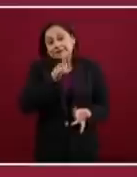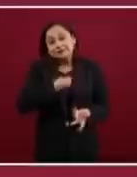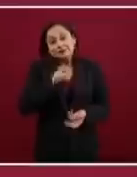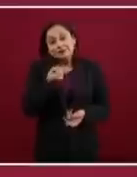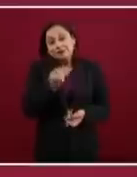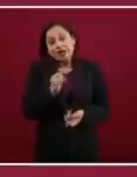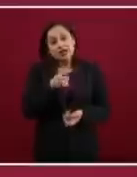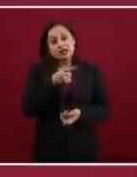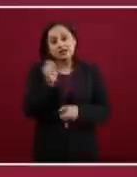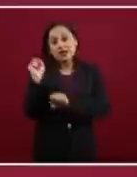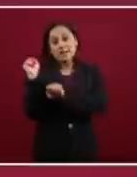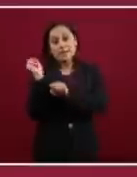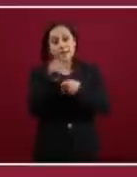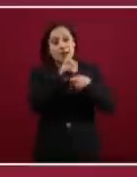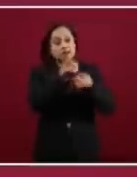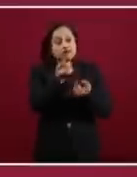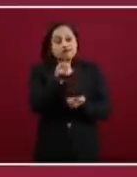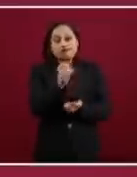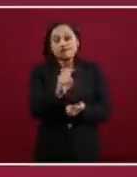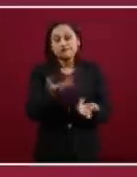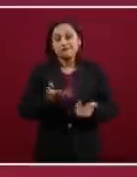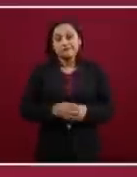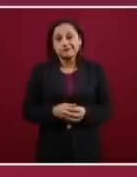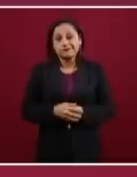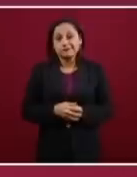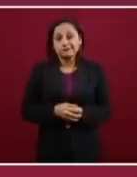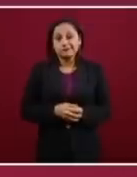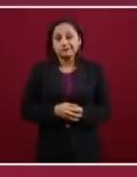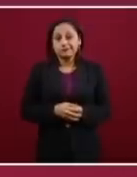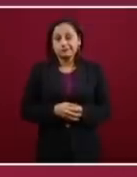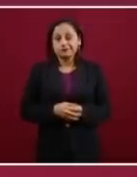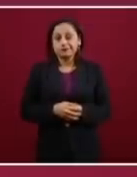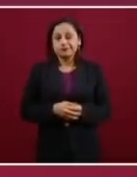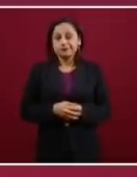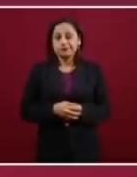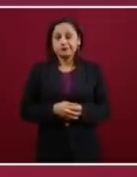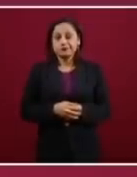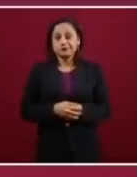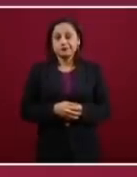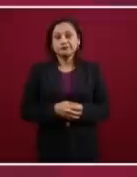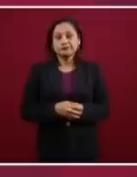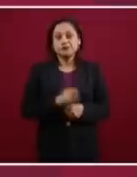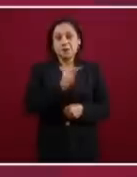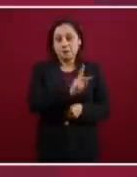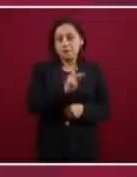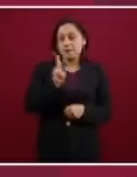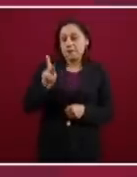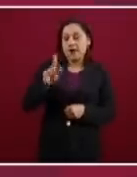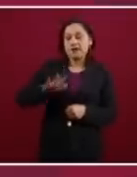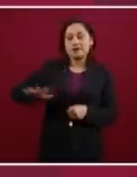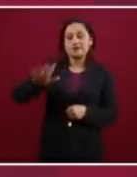el béisbol como la buena política